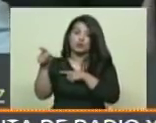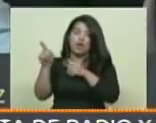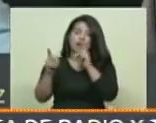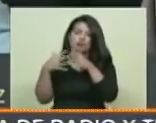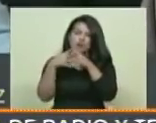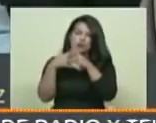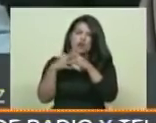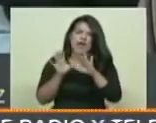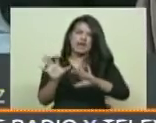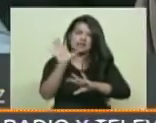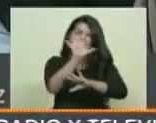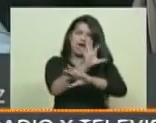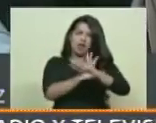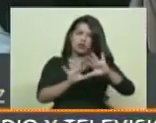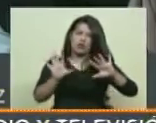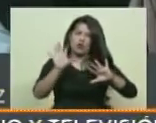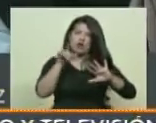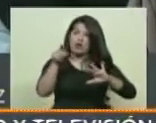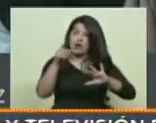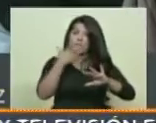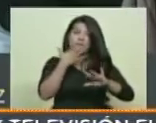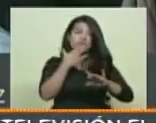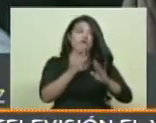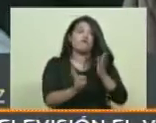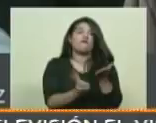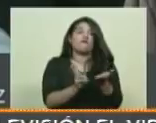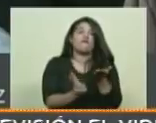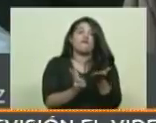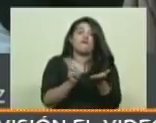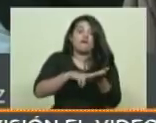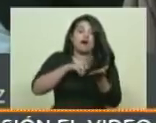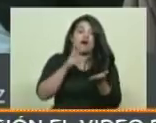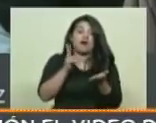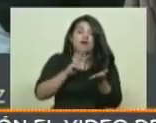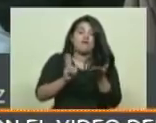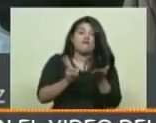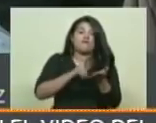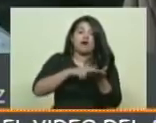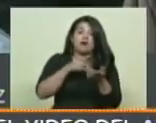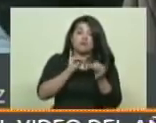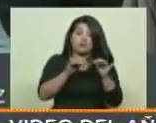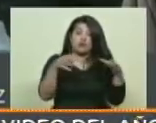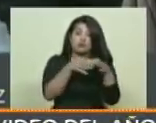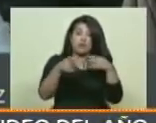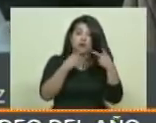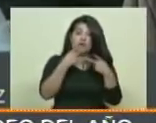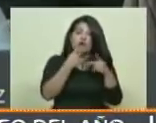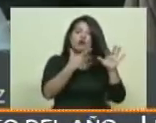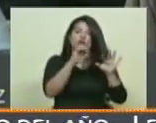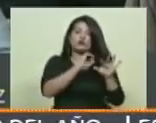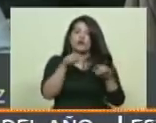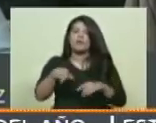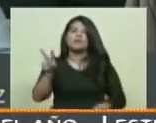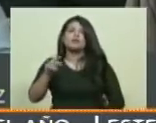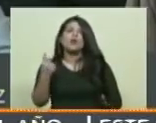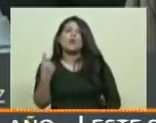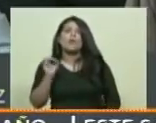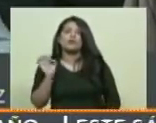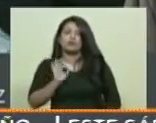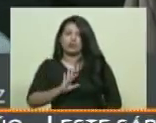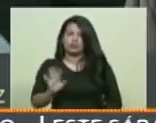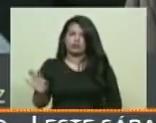estados donde el porcentaje para validar partidos es del 8%. En Venezuela, como usted bien sabe, es del 1%. Y